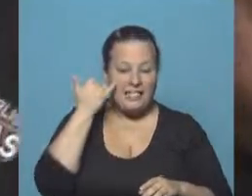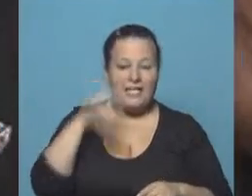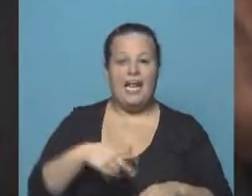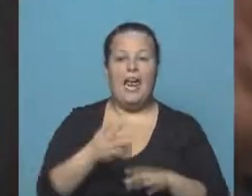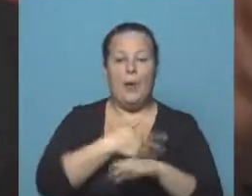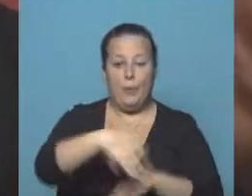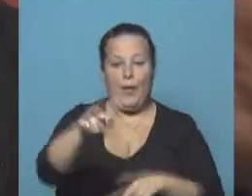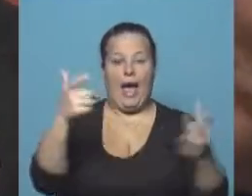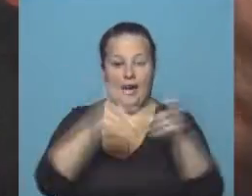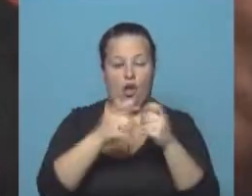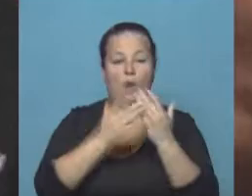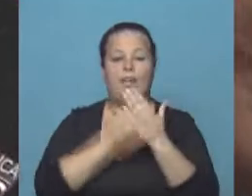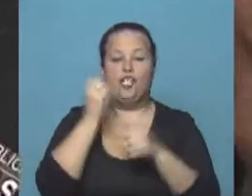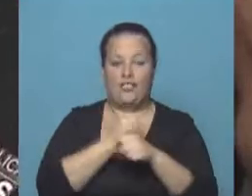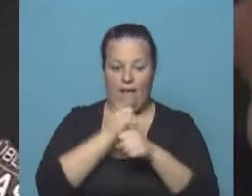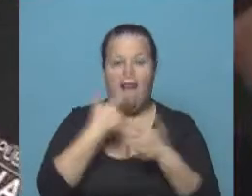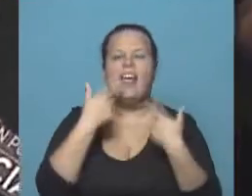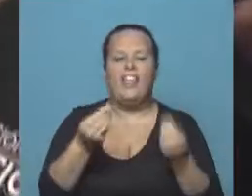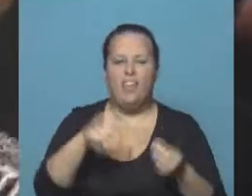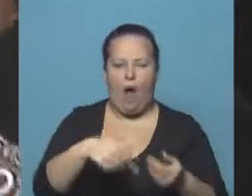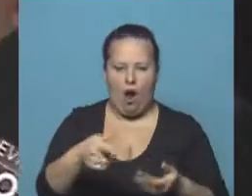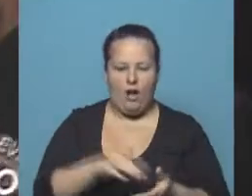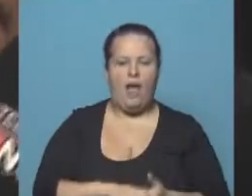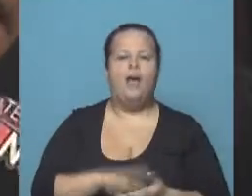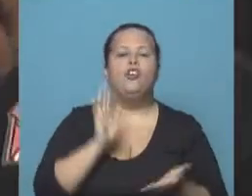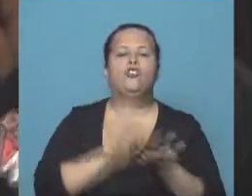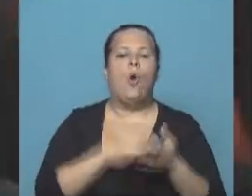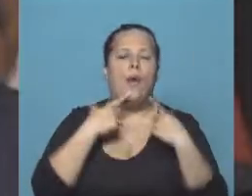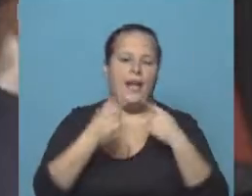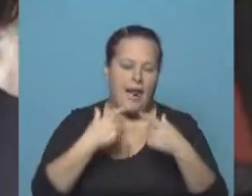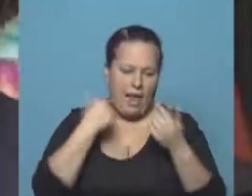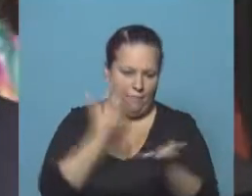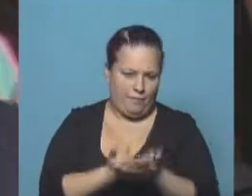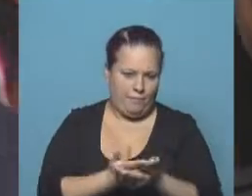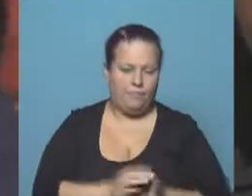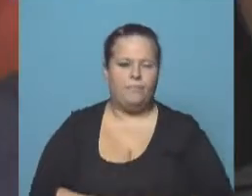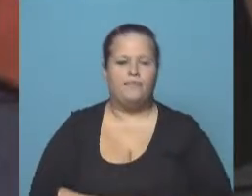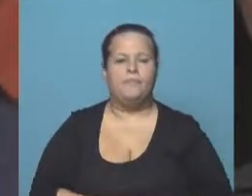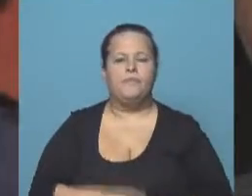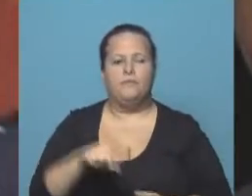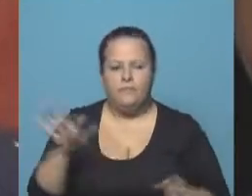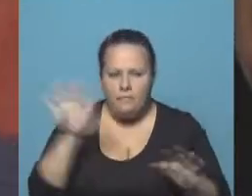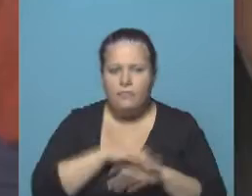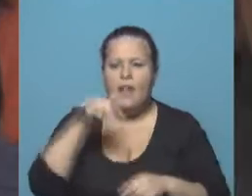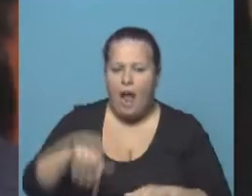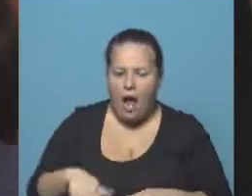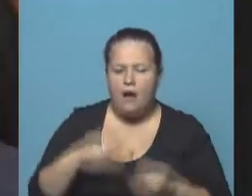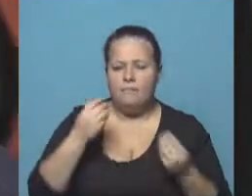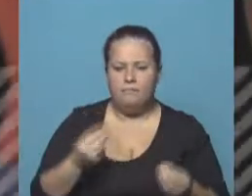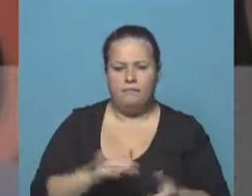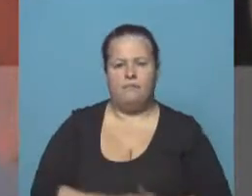previo a la reunión que van a mantener con el ministro de Triaca, escuchamos lo que están diciendo sobre los reclamos que vienen a plantear. Se encuentra con esta realidad que